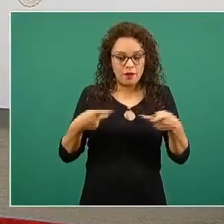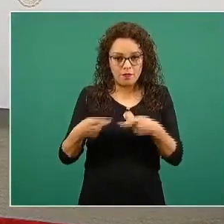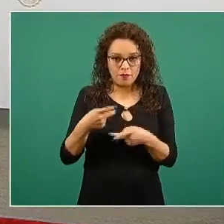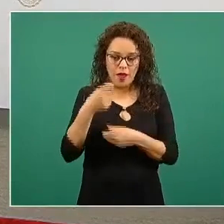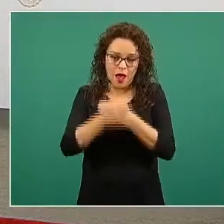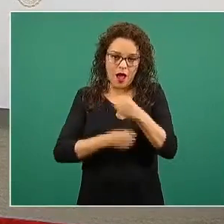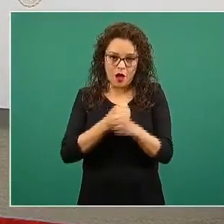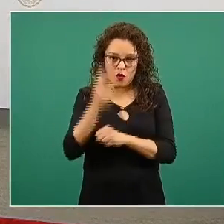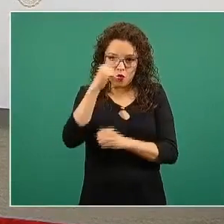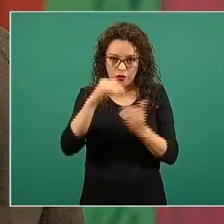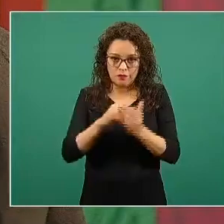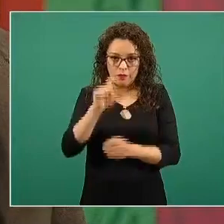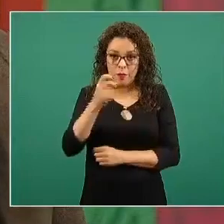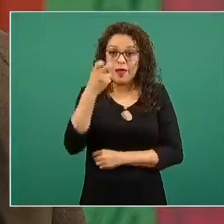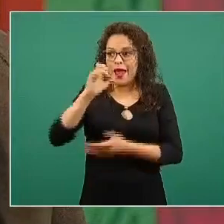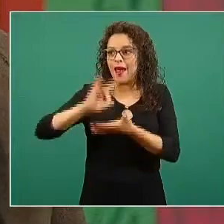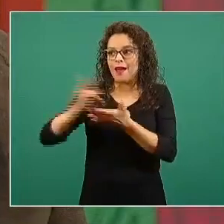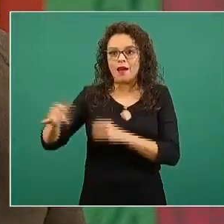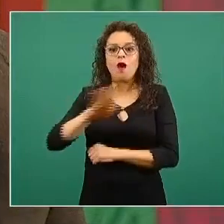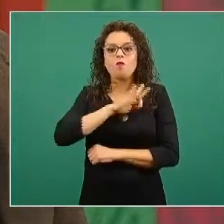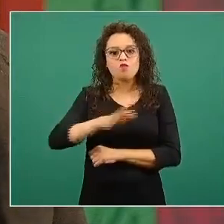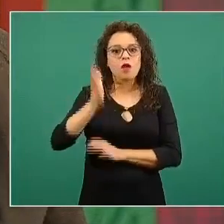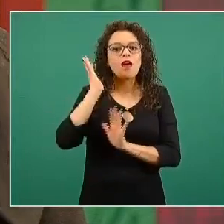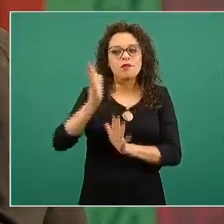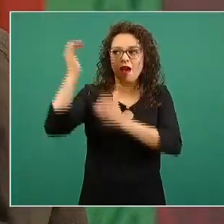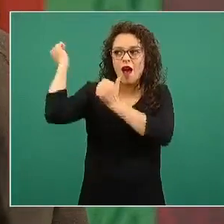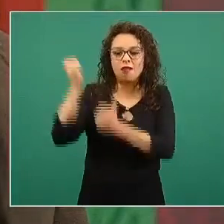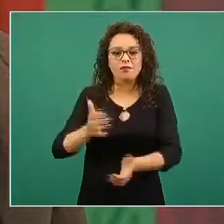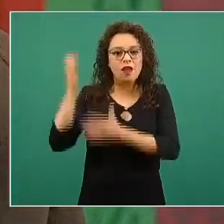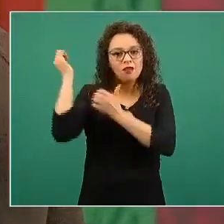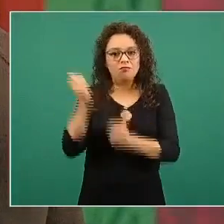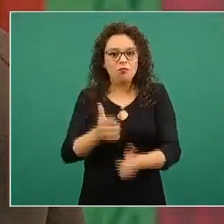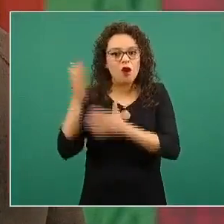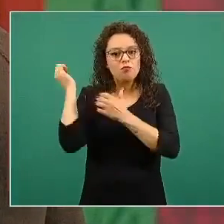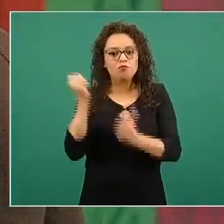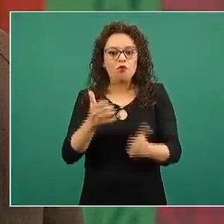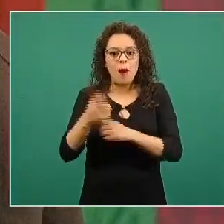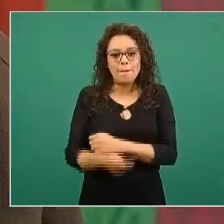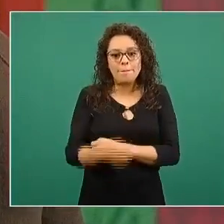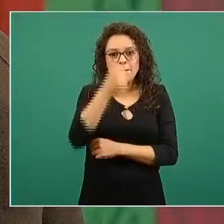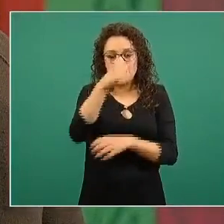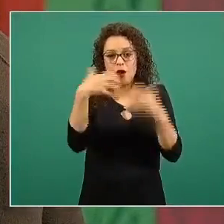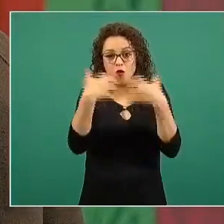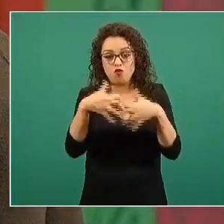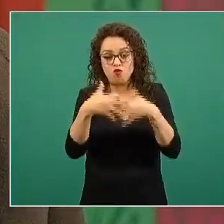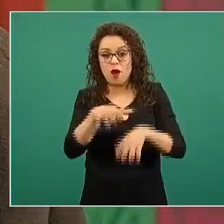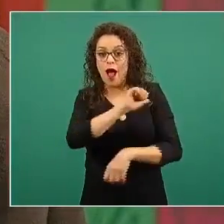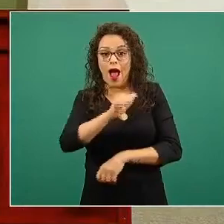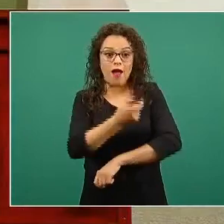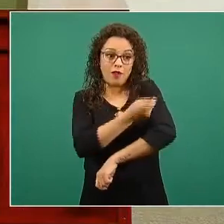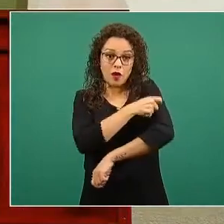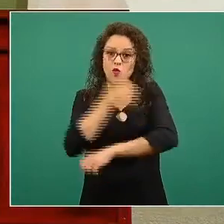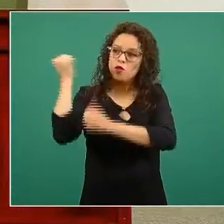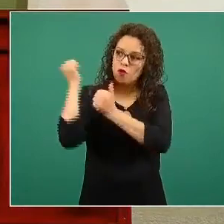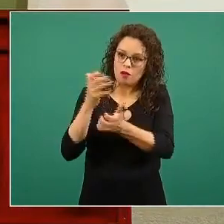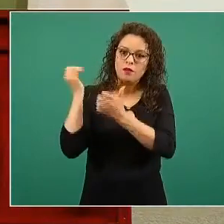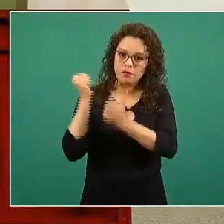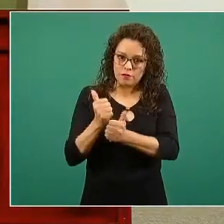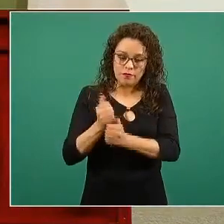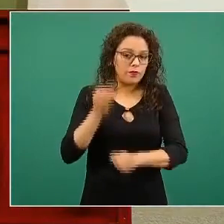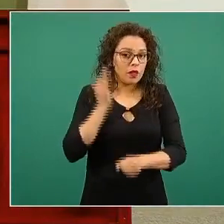han podido acceder a estos primeros lotes, a estas primeras producciones de la vacuna. Entonces, en ese momento no hay